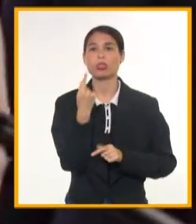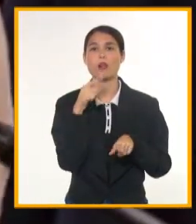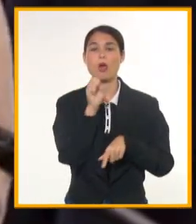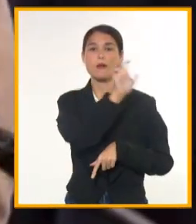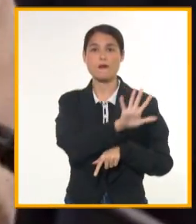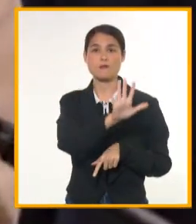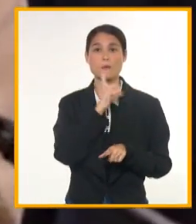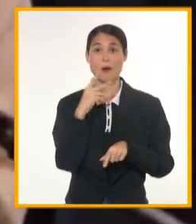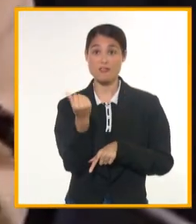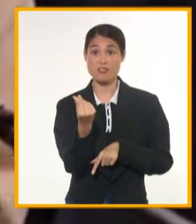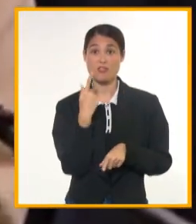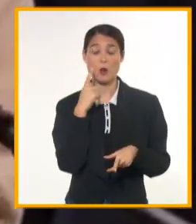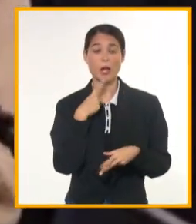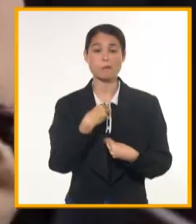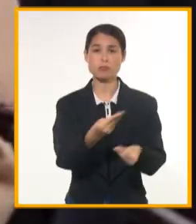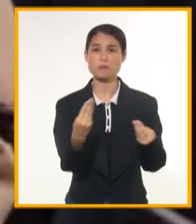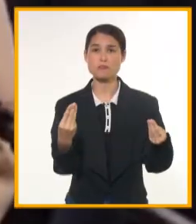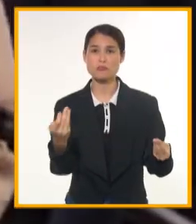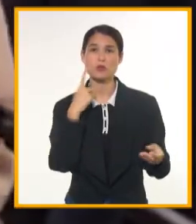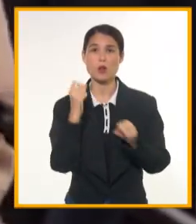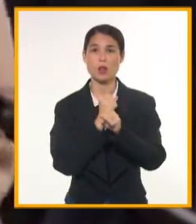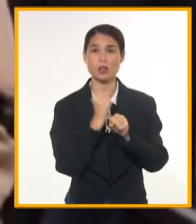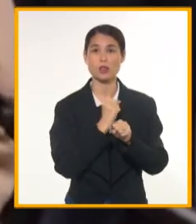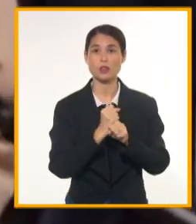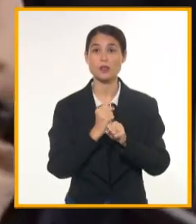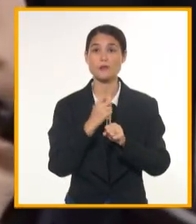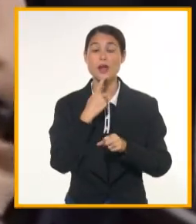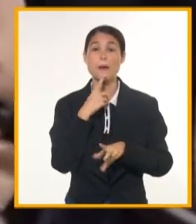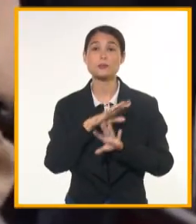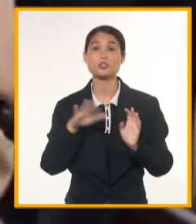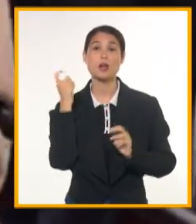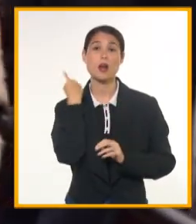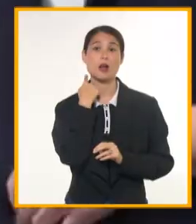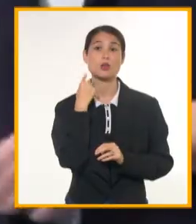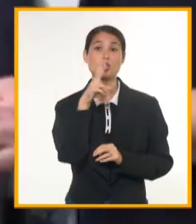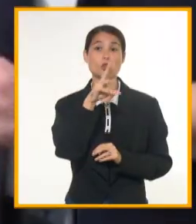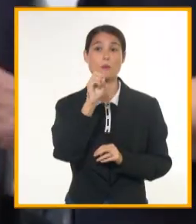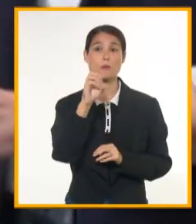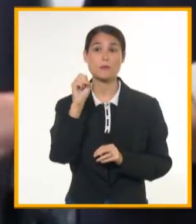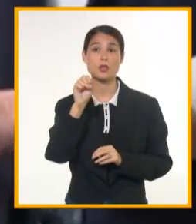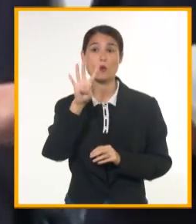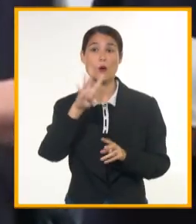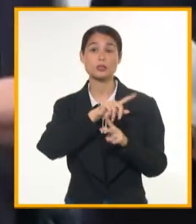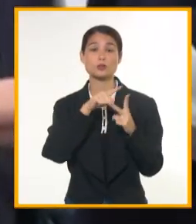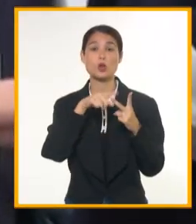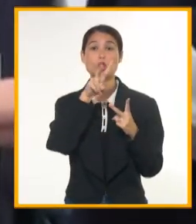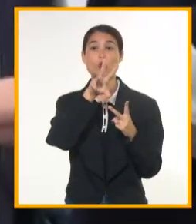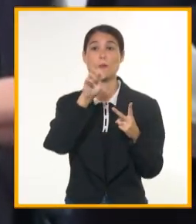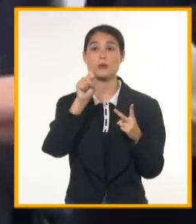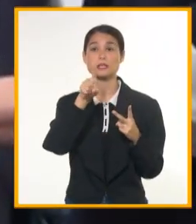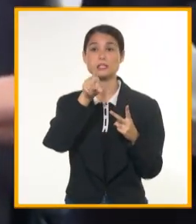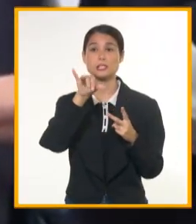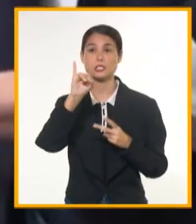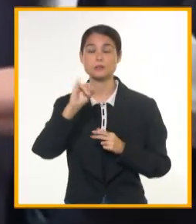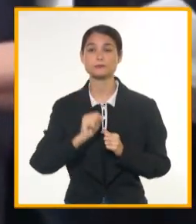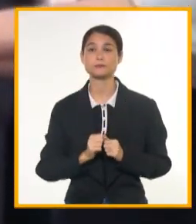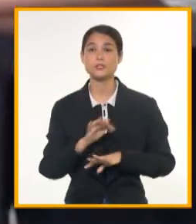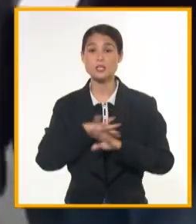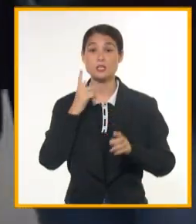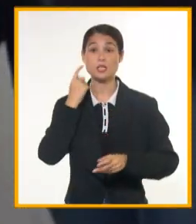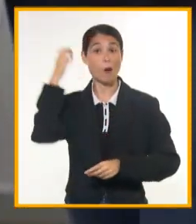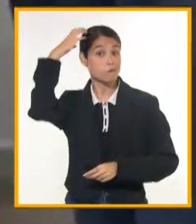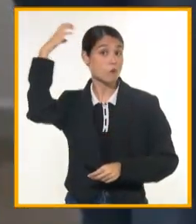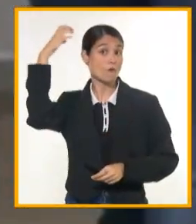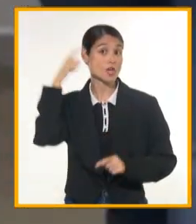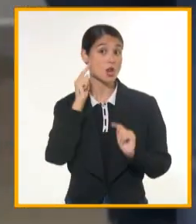los empleados de su formación entre 2004 y 2016. Según la investigación, el partido puso en marcha,